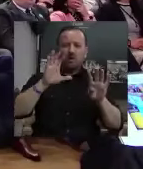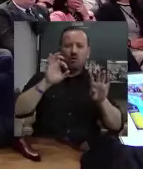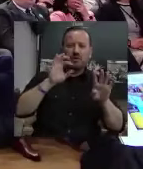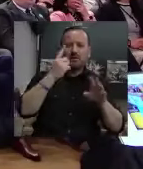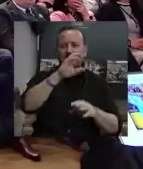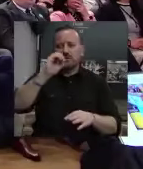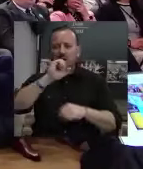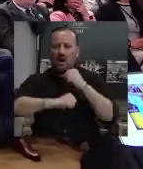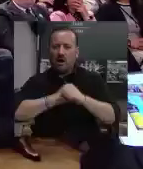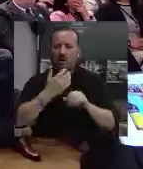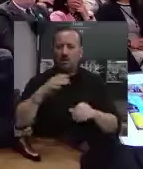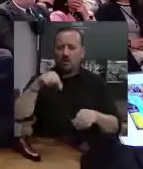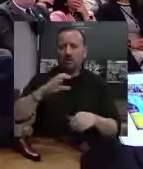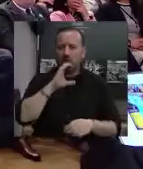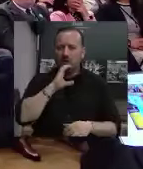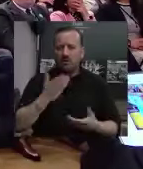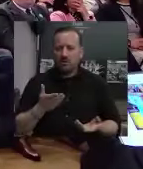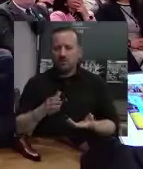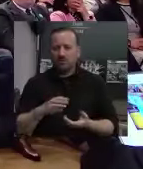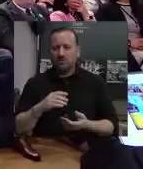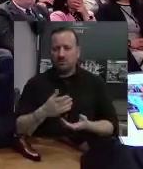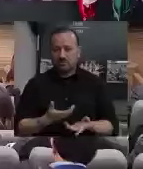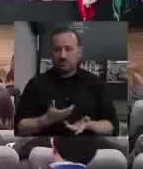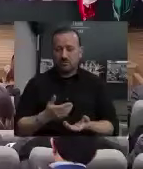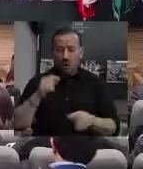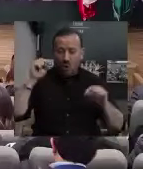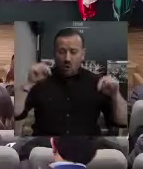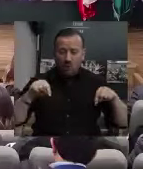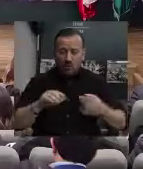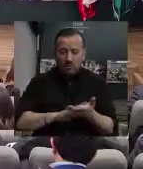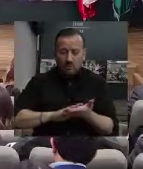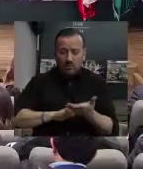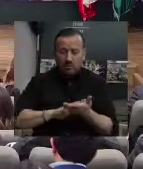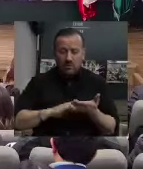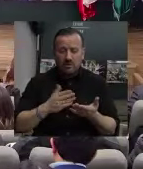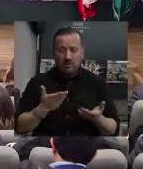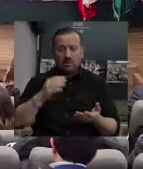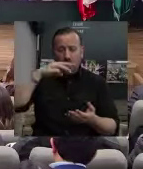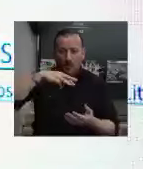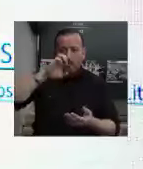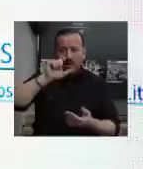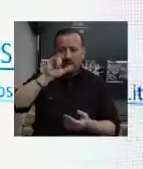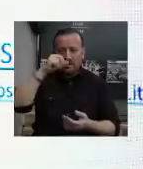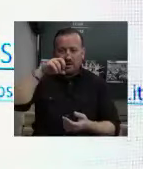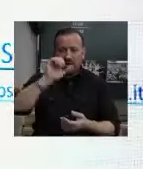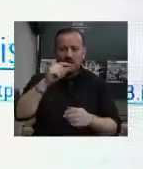años la universidad y hoy melinda es una empresa Social es propiedad